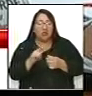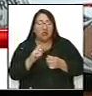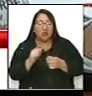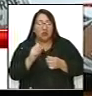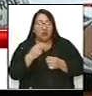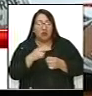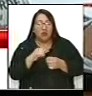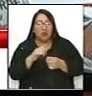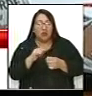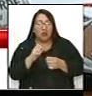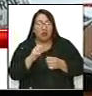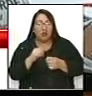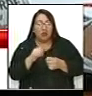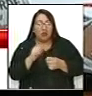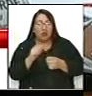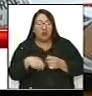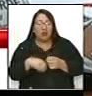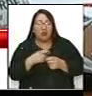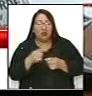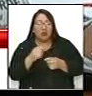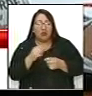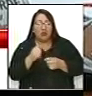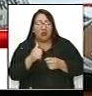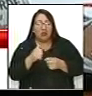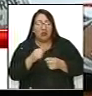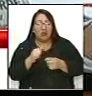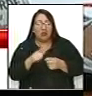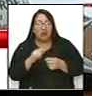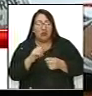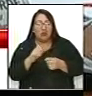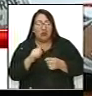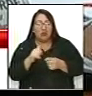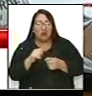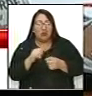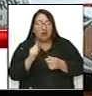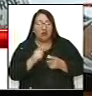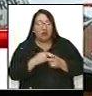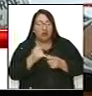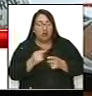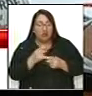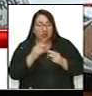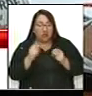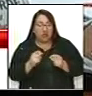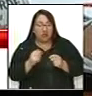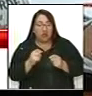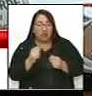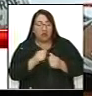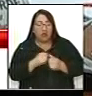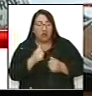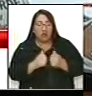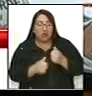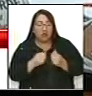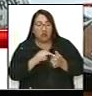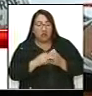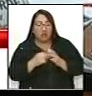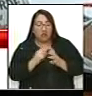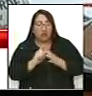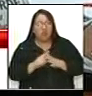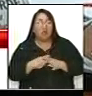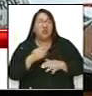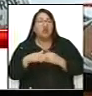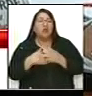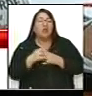Huaycán y la agencia de Salamanca. En estas 3 agencias hay talleres en la cual se departe el